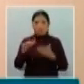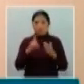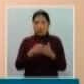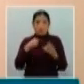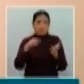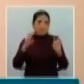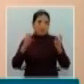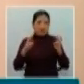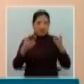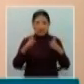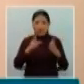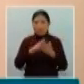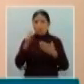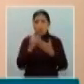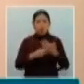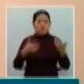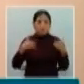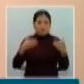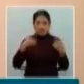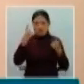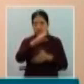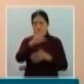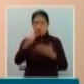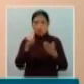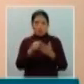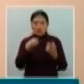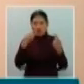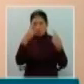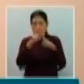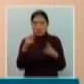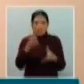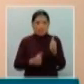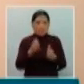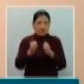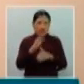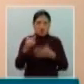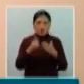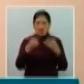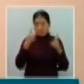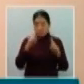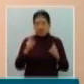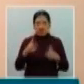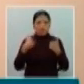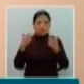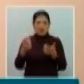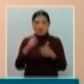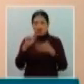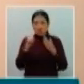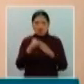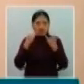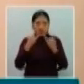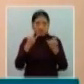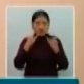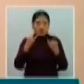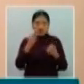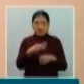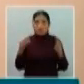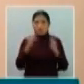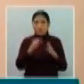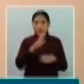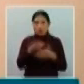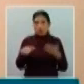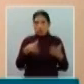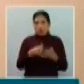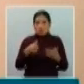tenemos programado, de acuerdo a la ley que salió para la entrega de los datos, nosotros vamos a entregar